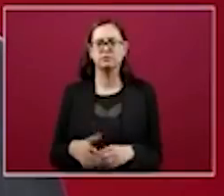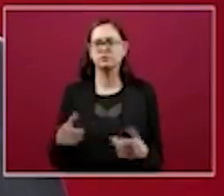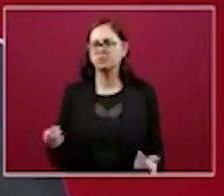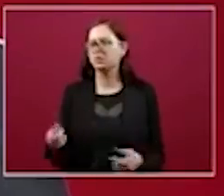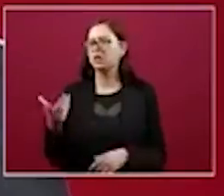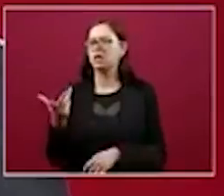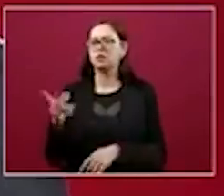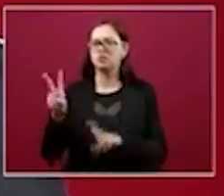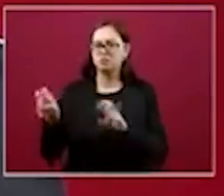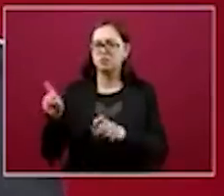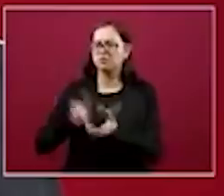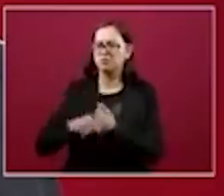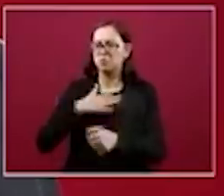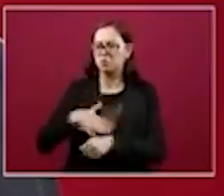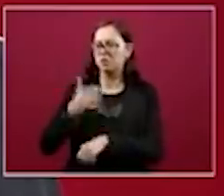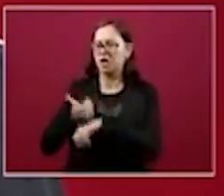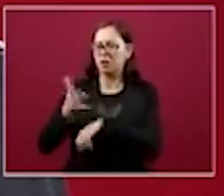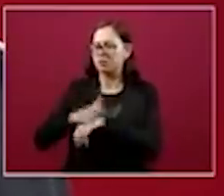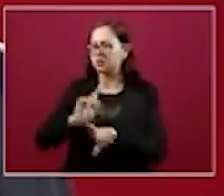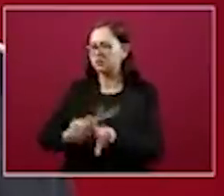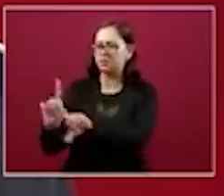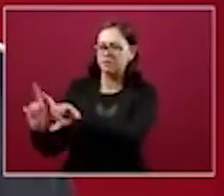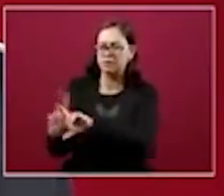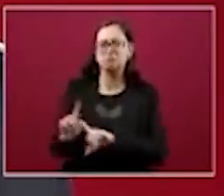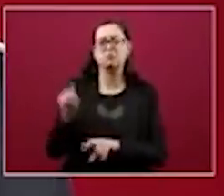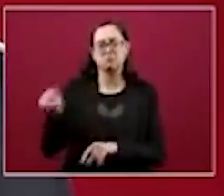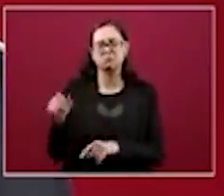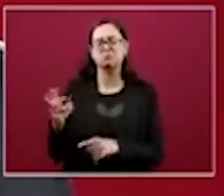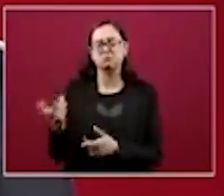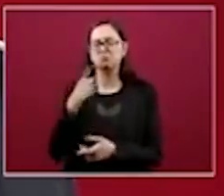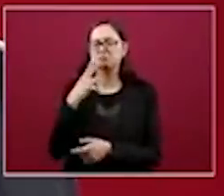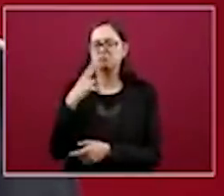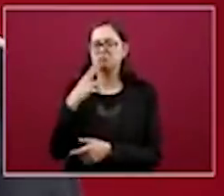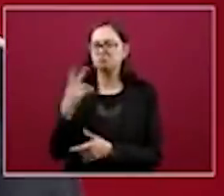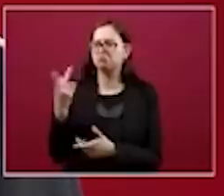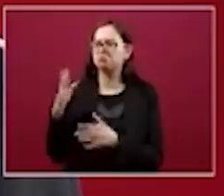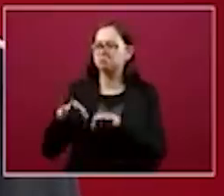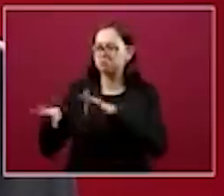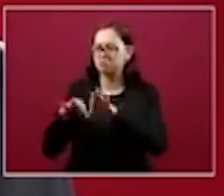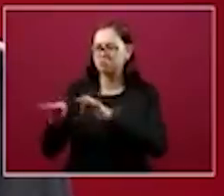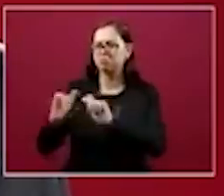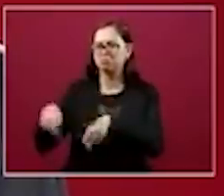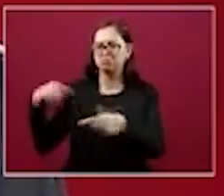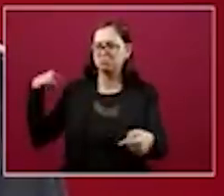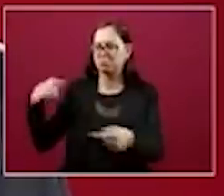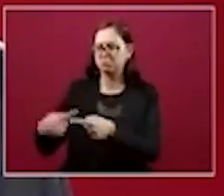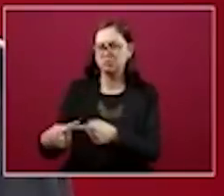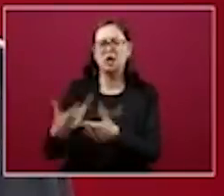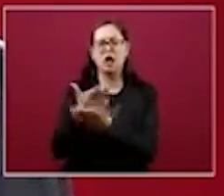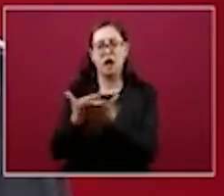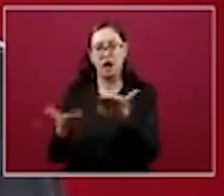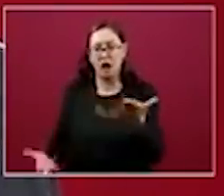administración de justicia, y celebro que se haya decidido por